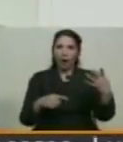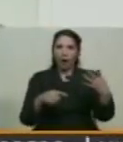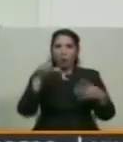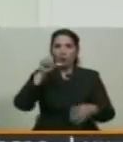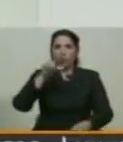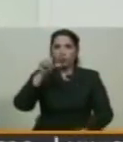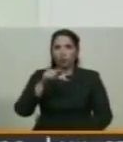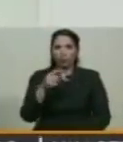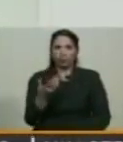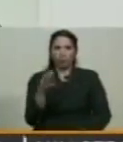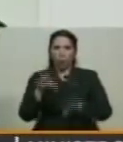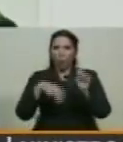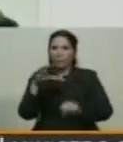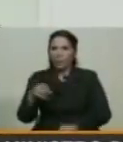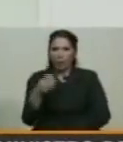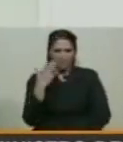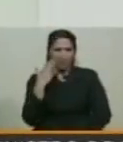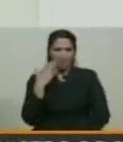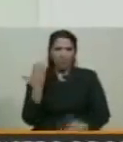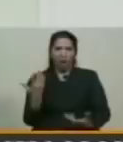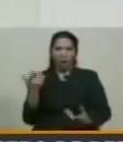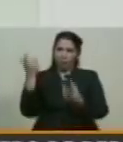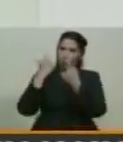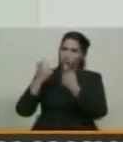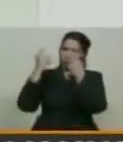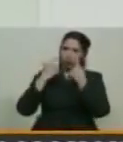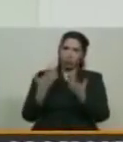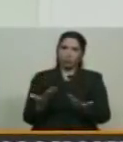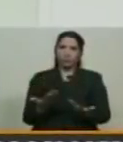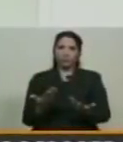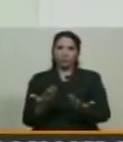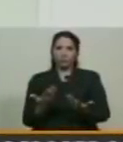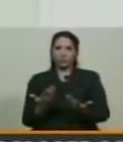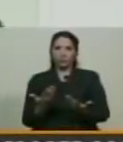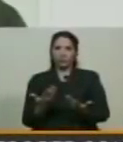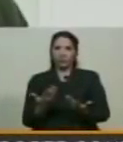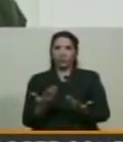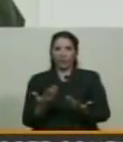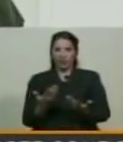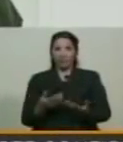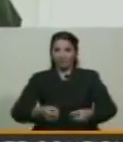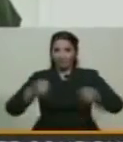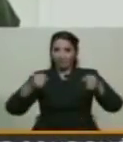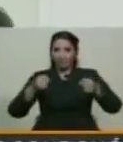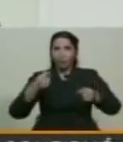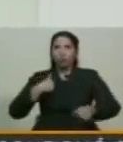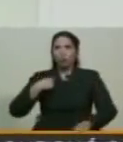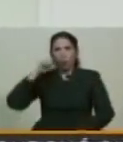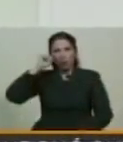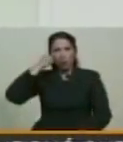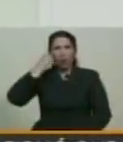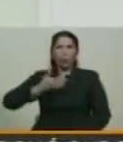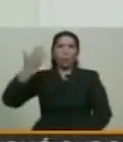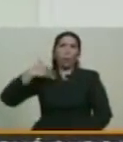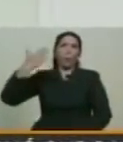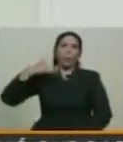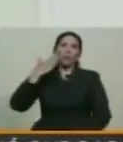baratas que en las cadenas de automercados. Así lo recuerdo yo, pues, y así,